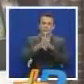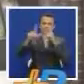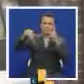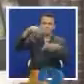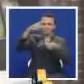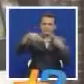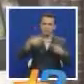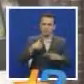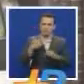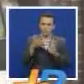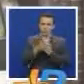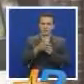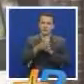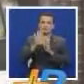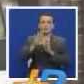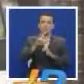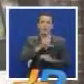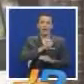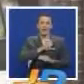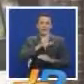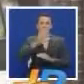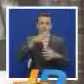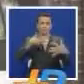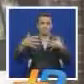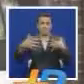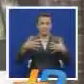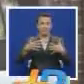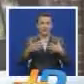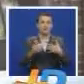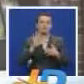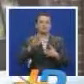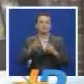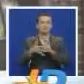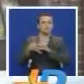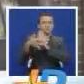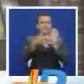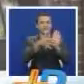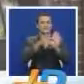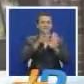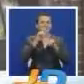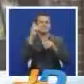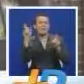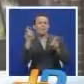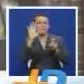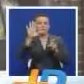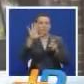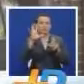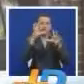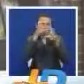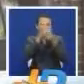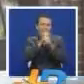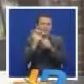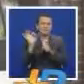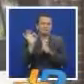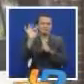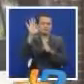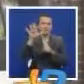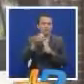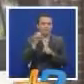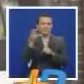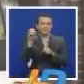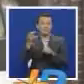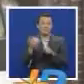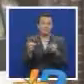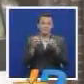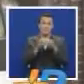cuento que en Cali Teatro se realizó una obra denominada La Soledad de las Luciérnagas, contando con la participación de diferentes actores